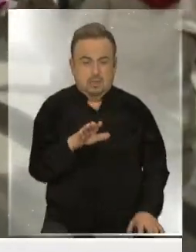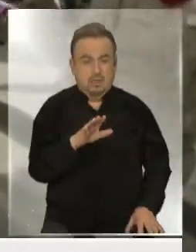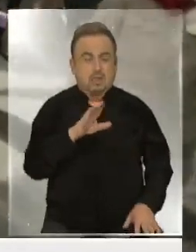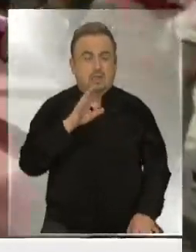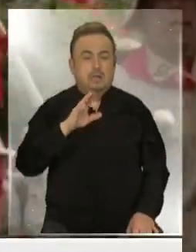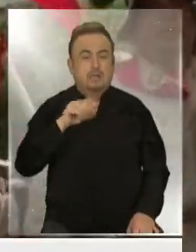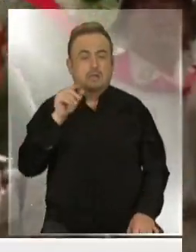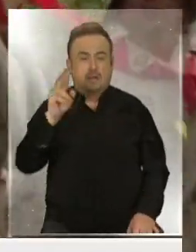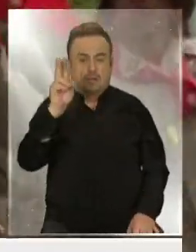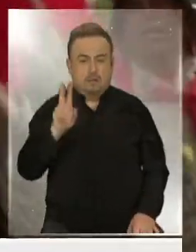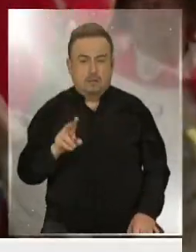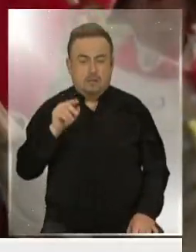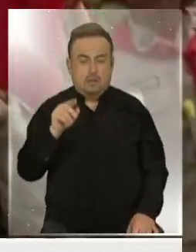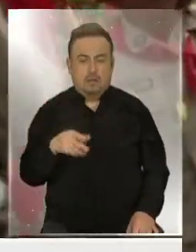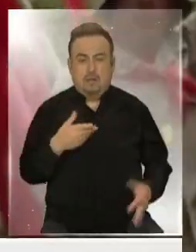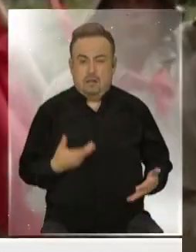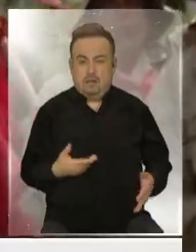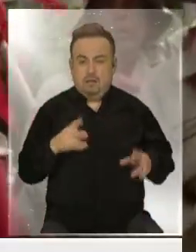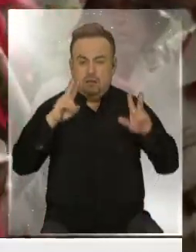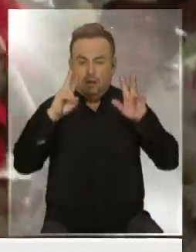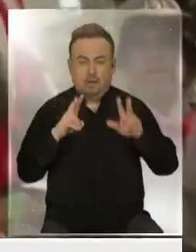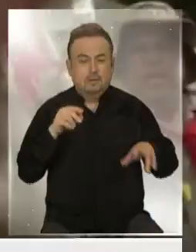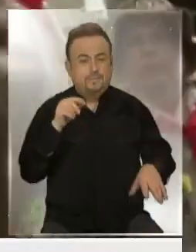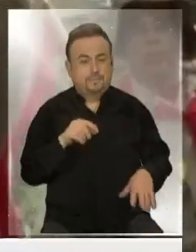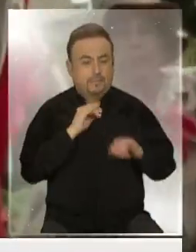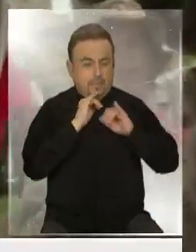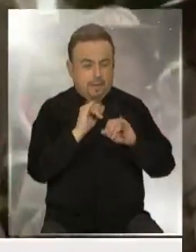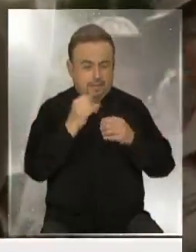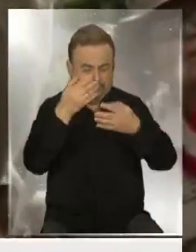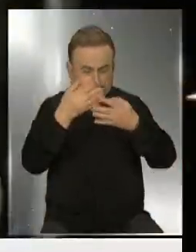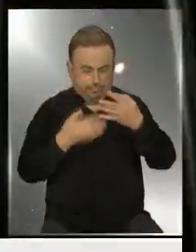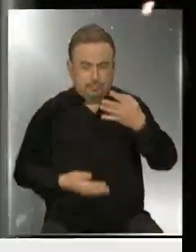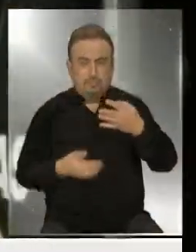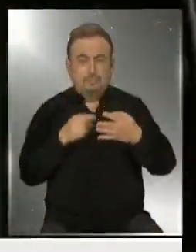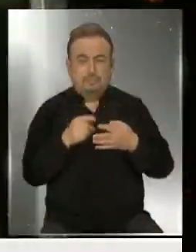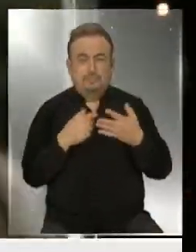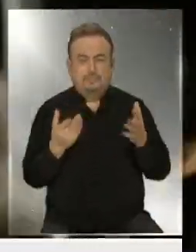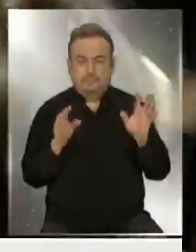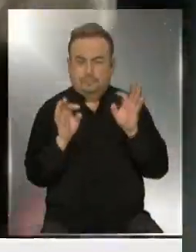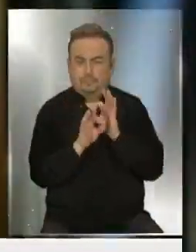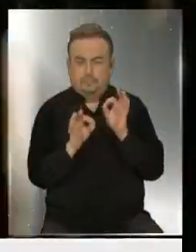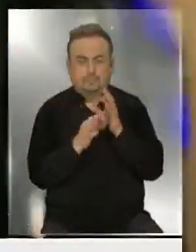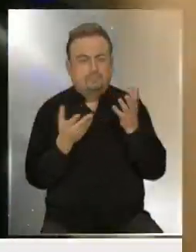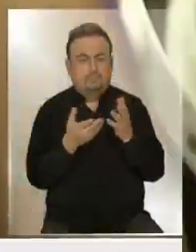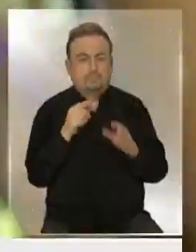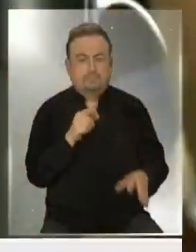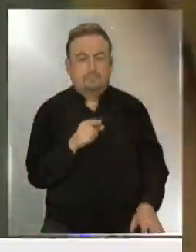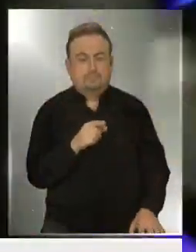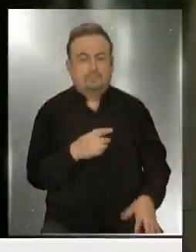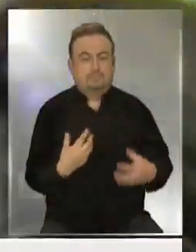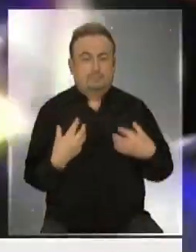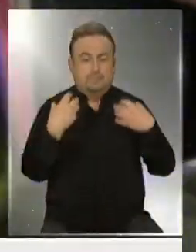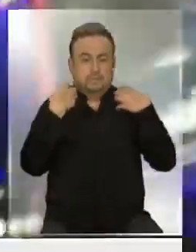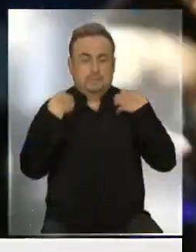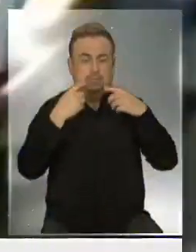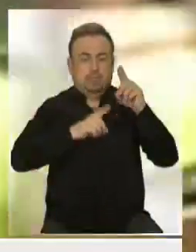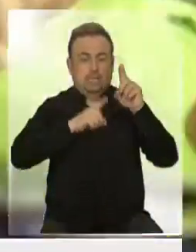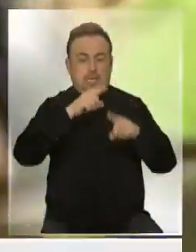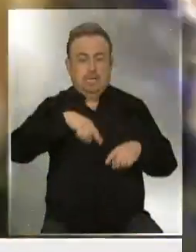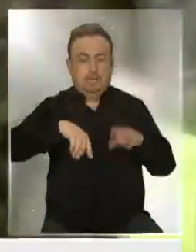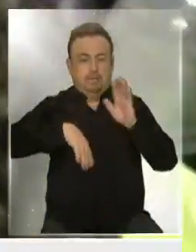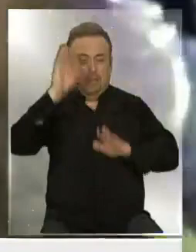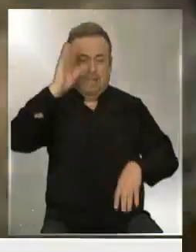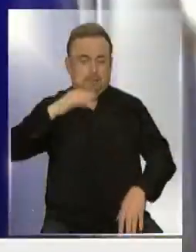país caribeño en esta materia. El informe precisa además, de manera explícita, la responsabilidad de algunos de los